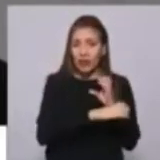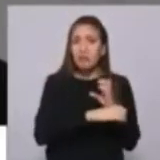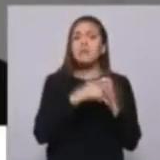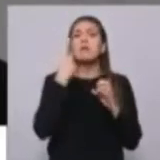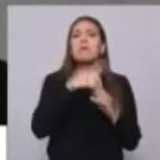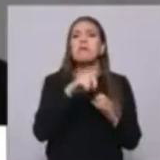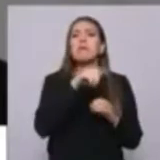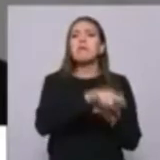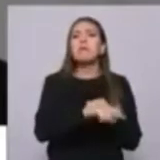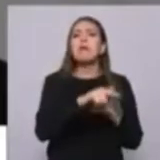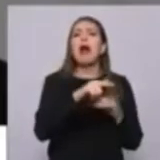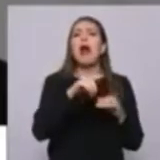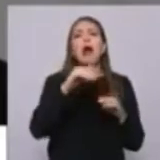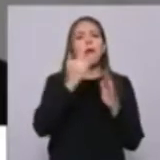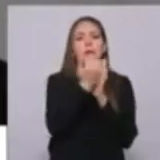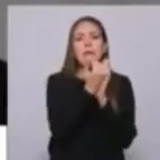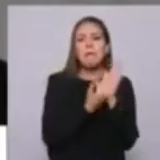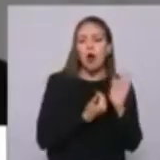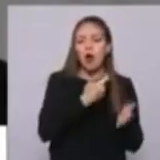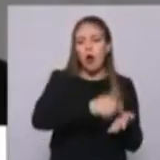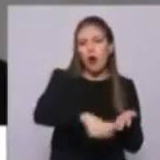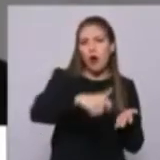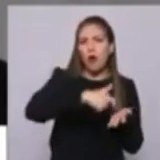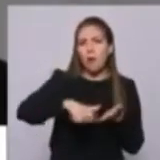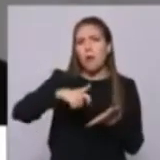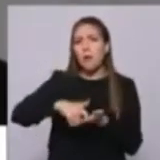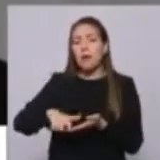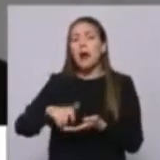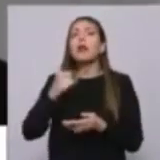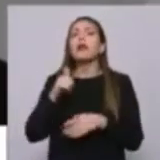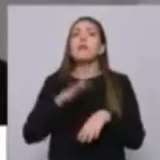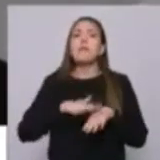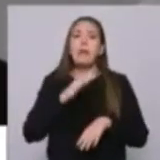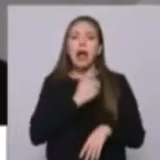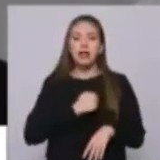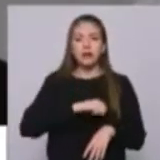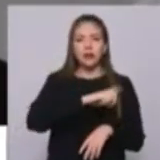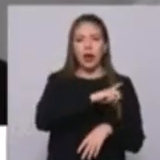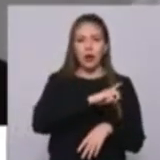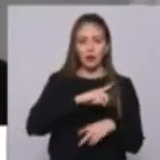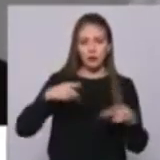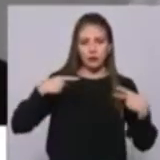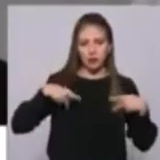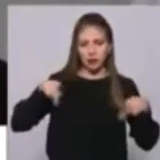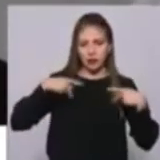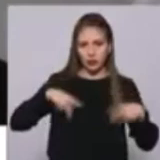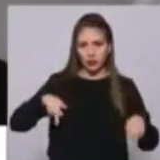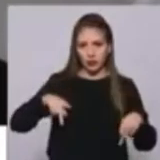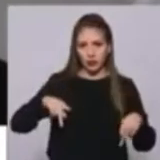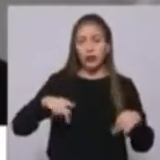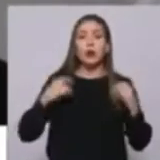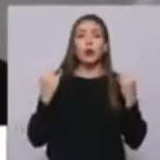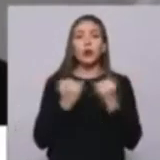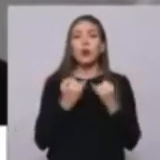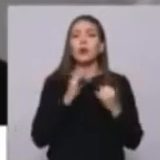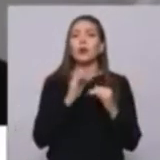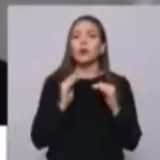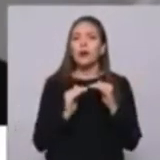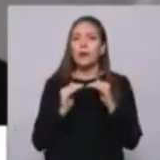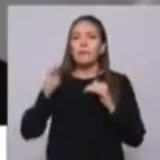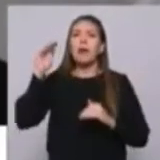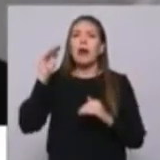un aumento en la salud de la población, y podría al mismo tiempo incrementar el presupuesto en